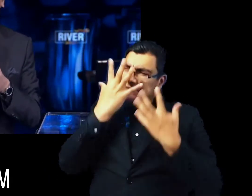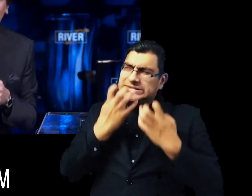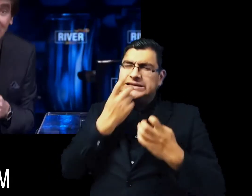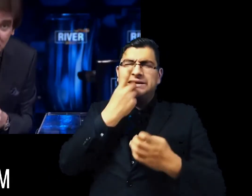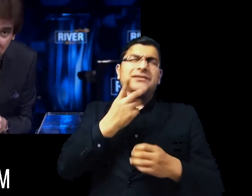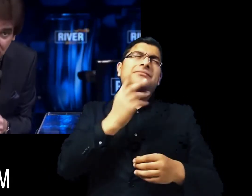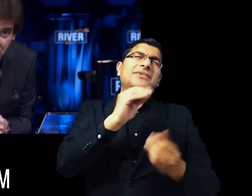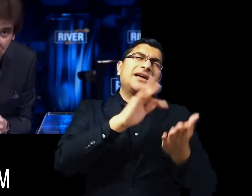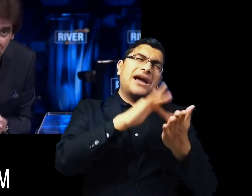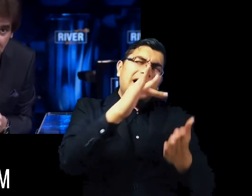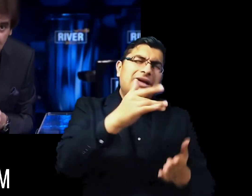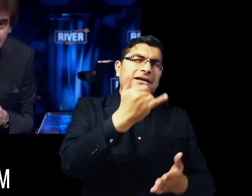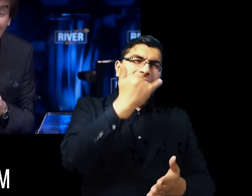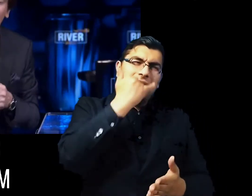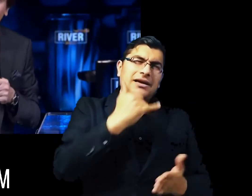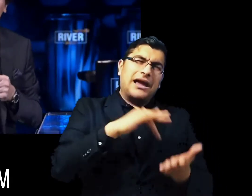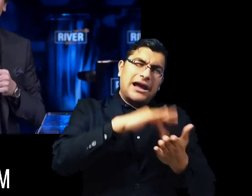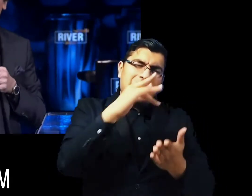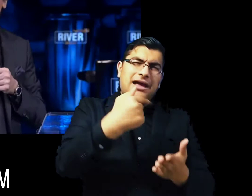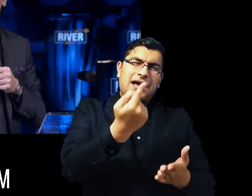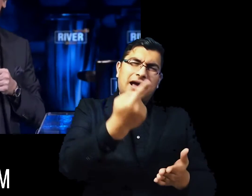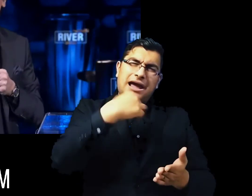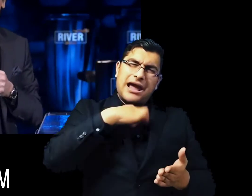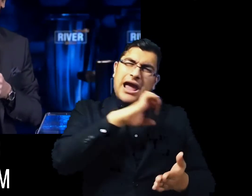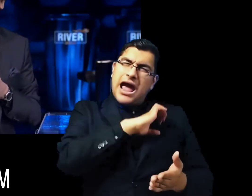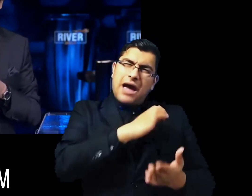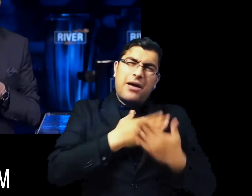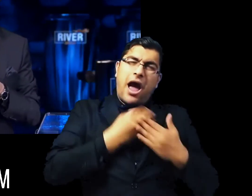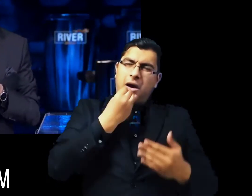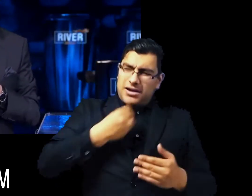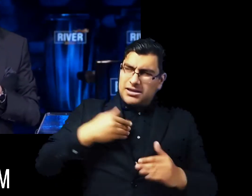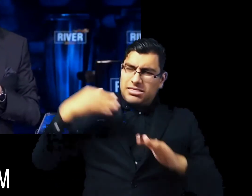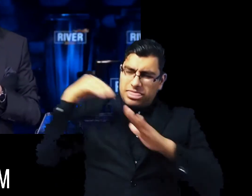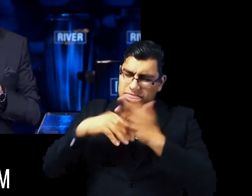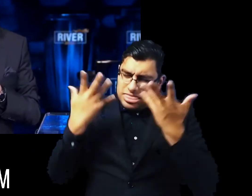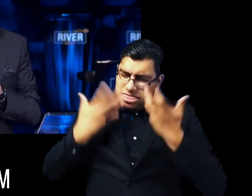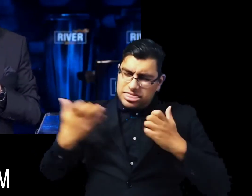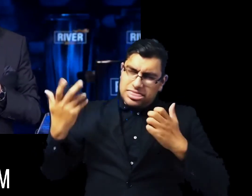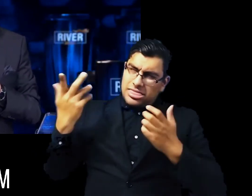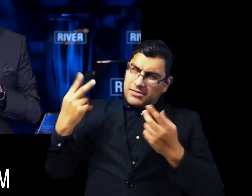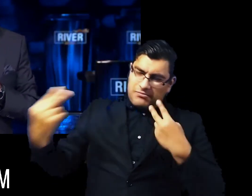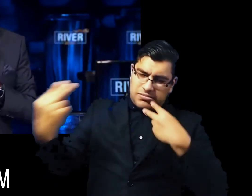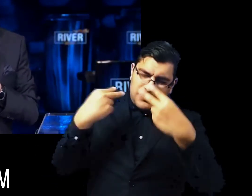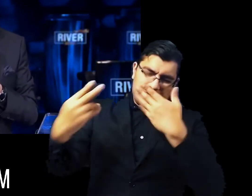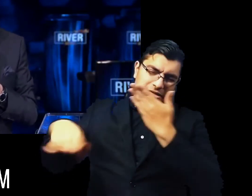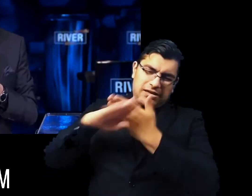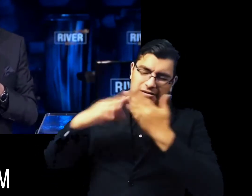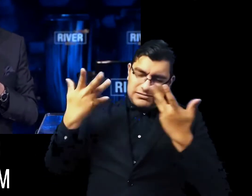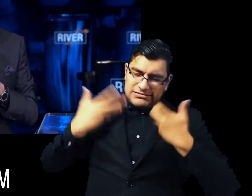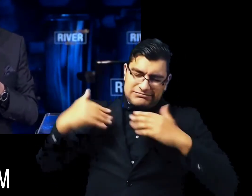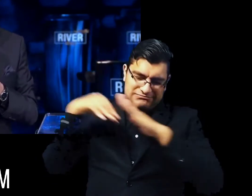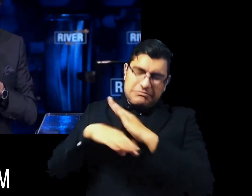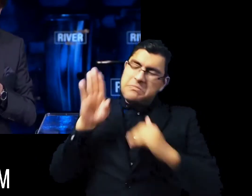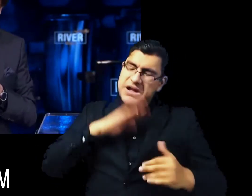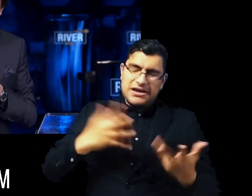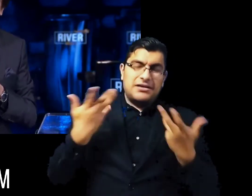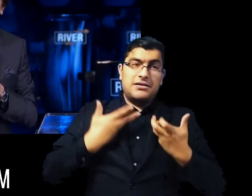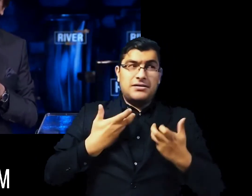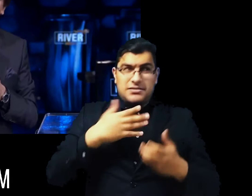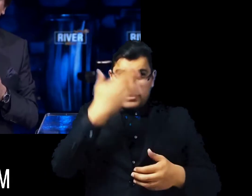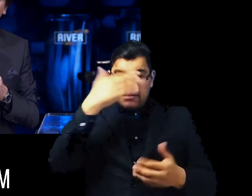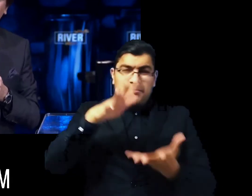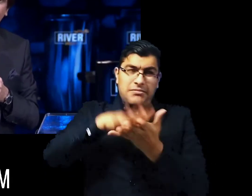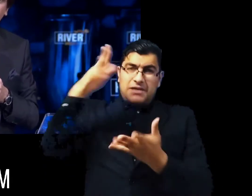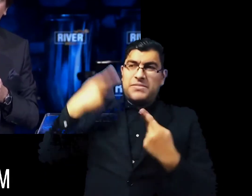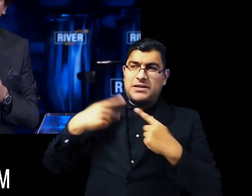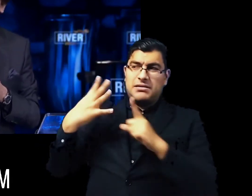gracias por hablarme y amarme a pesar de mi fracaso público. Y luego agregó, ¿vos sabés que la mayoría